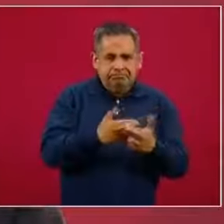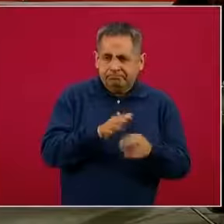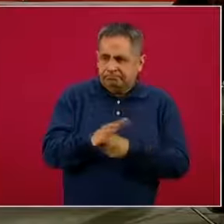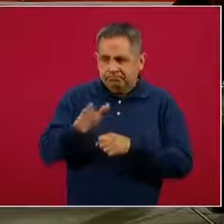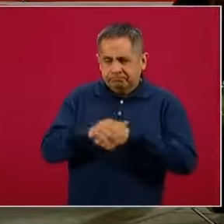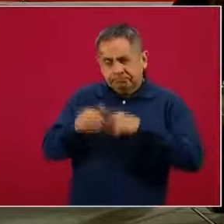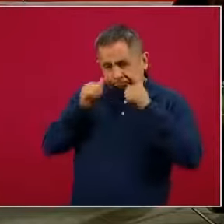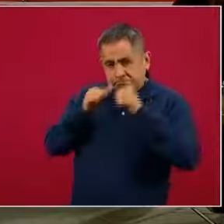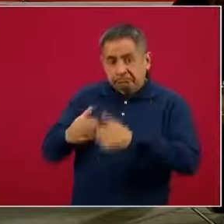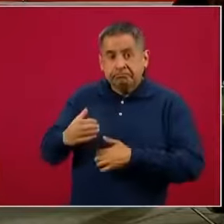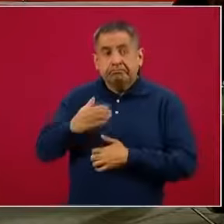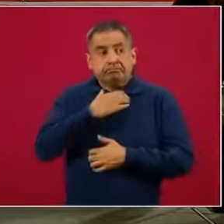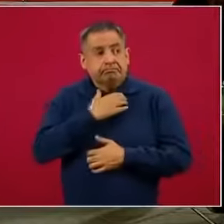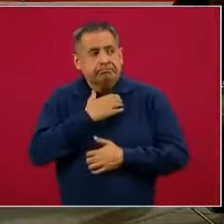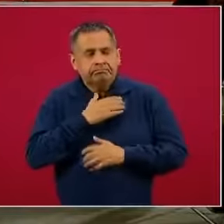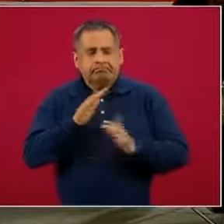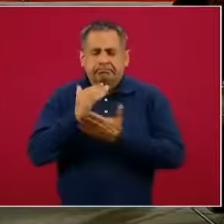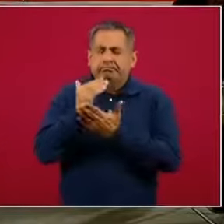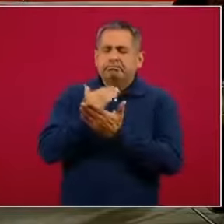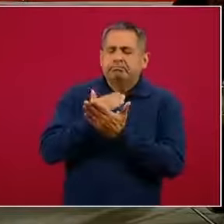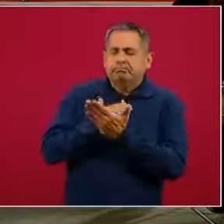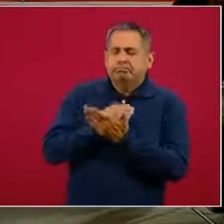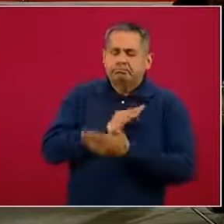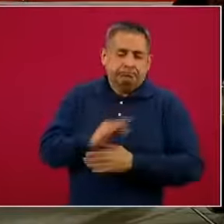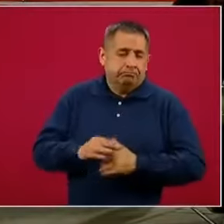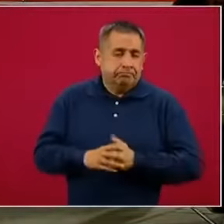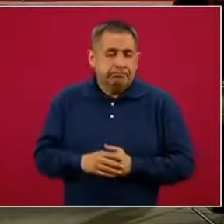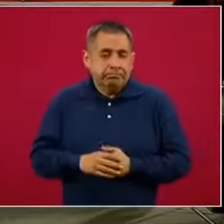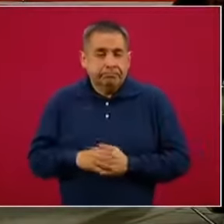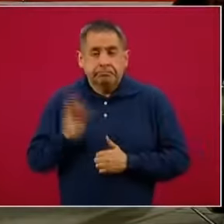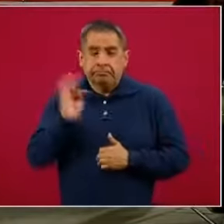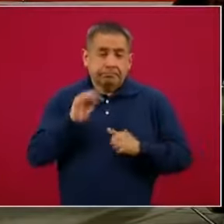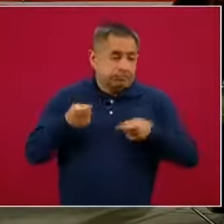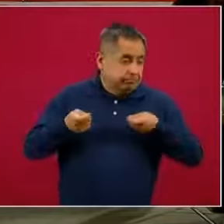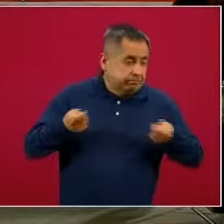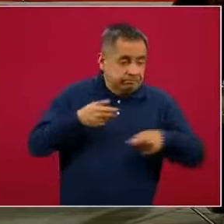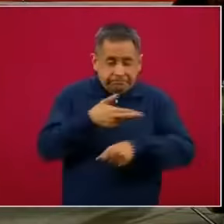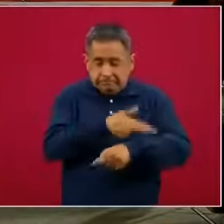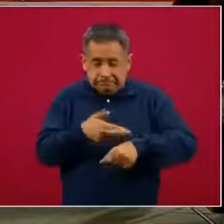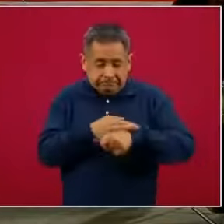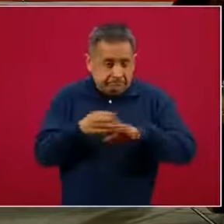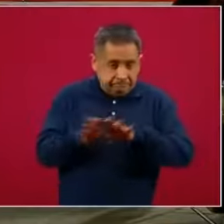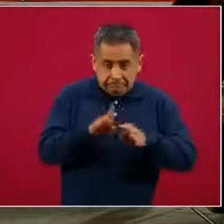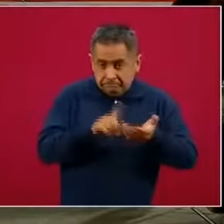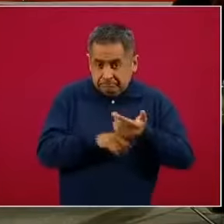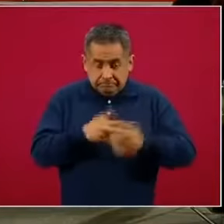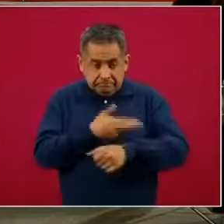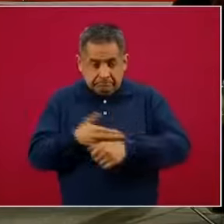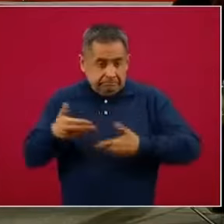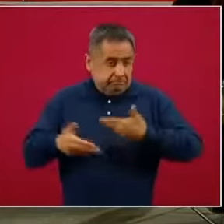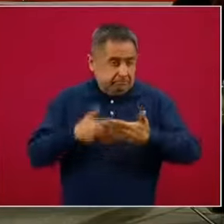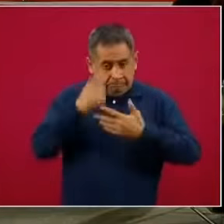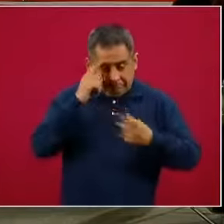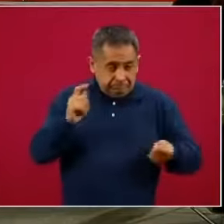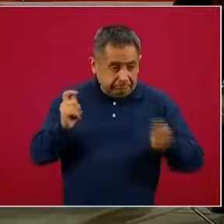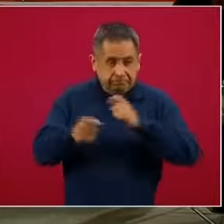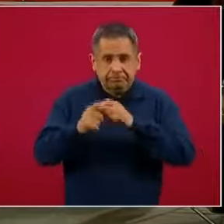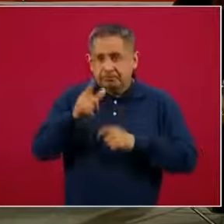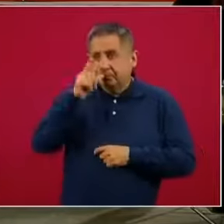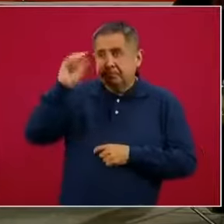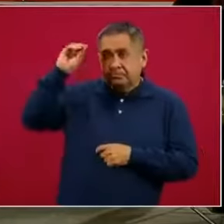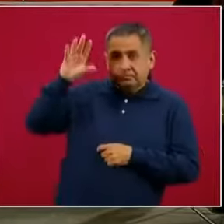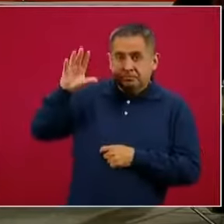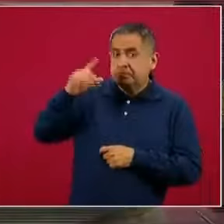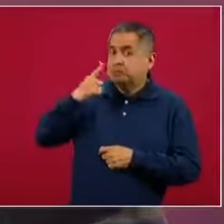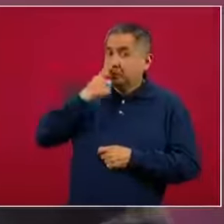la sobredemanda que existe. Y en un momento dado, con las acciones que ya se tomaron a propósito del cambio a semáforo rojo,